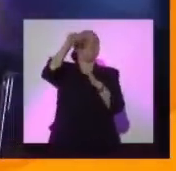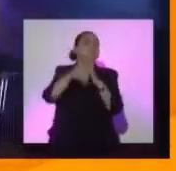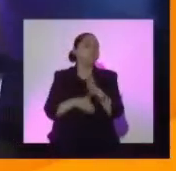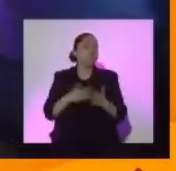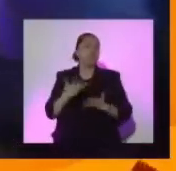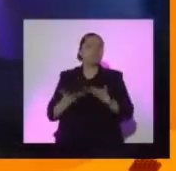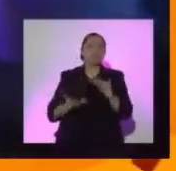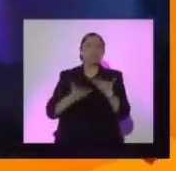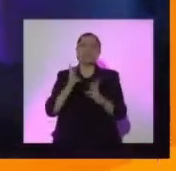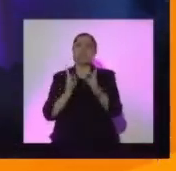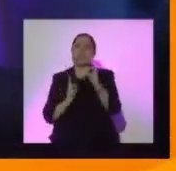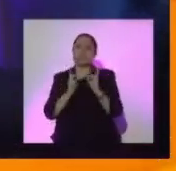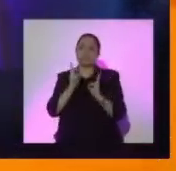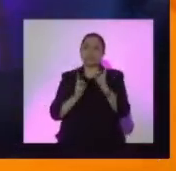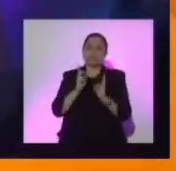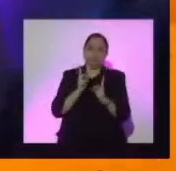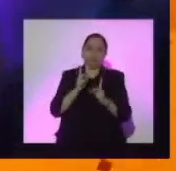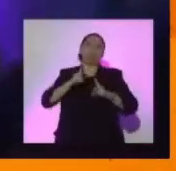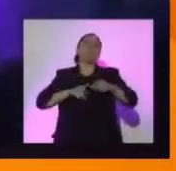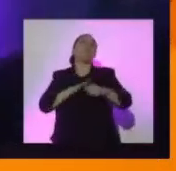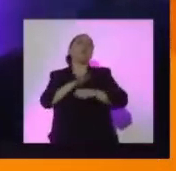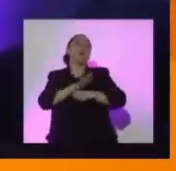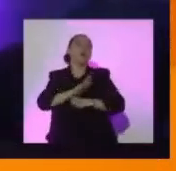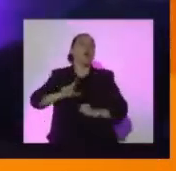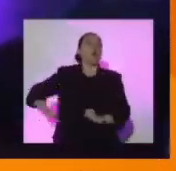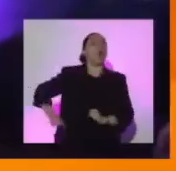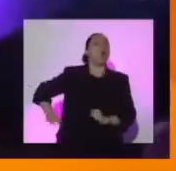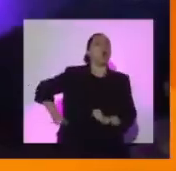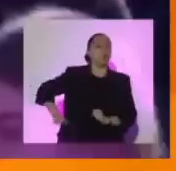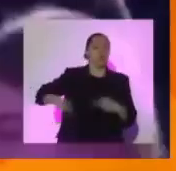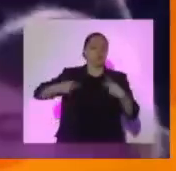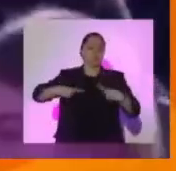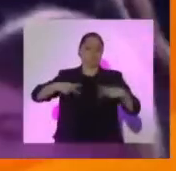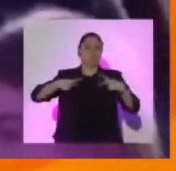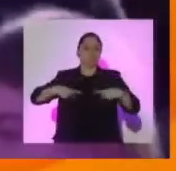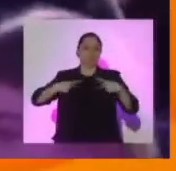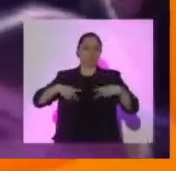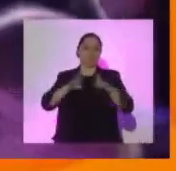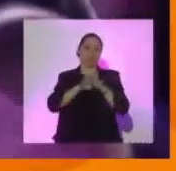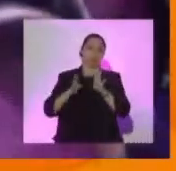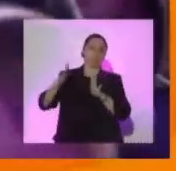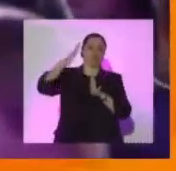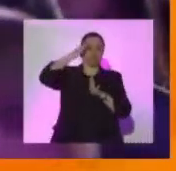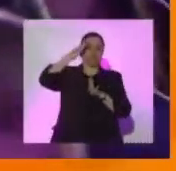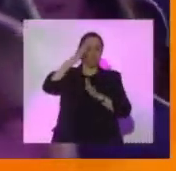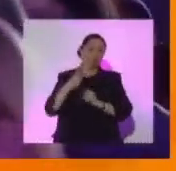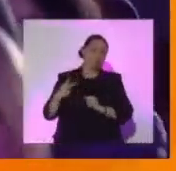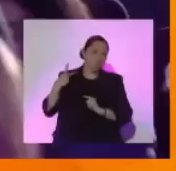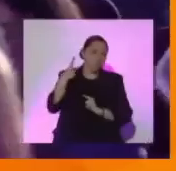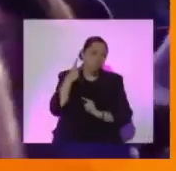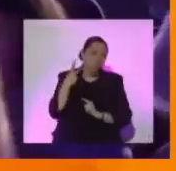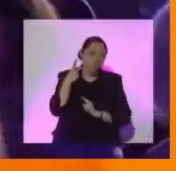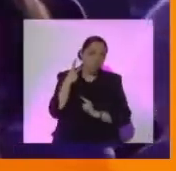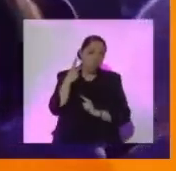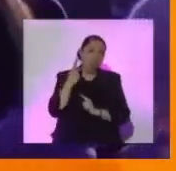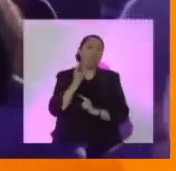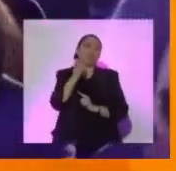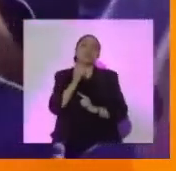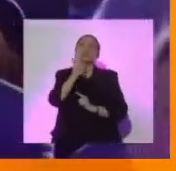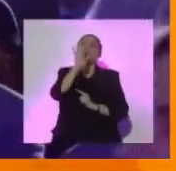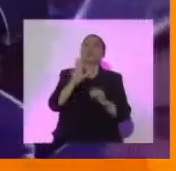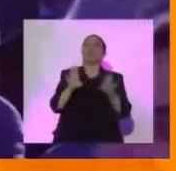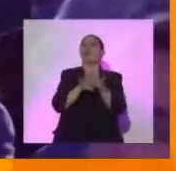interesante Fernando Gómez mon solo para tenerlo también es militante del partido de Acción Nacional o renuncia Más bien a su militancia en el